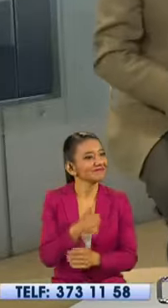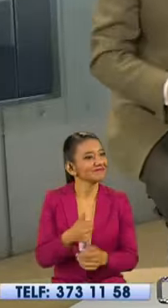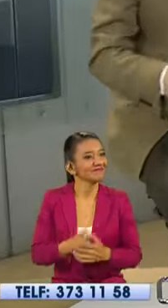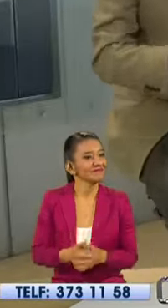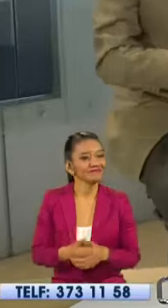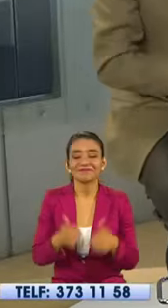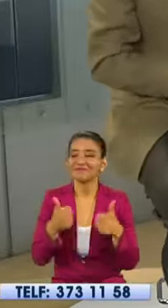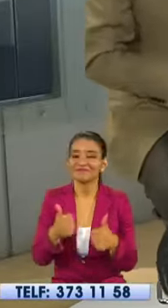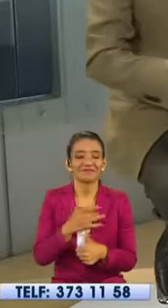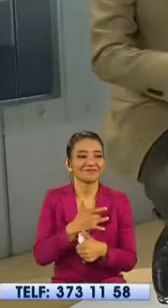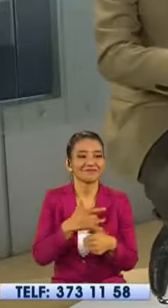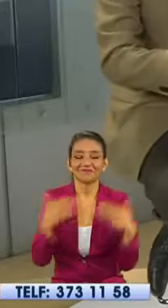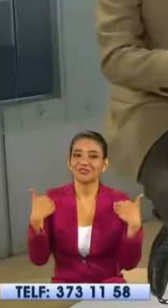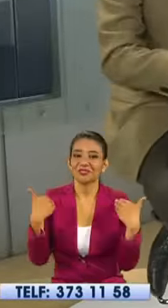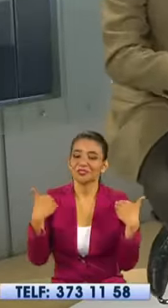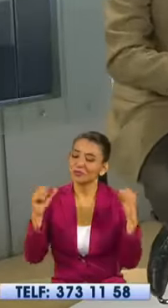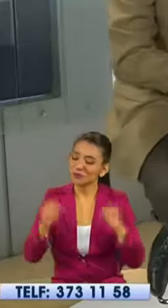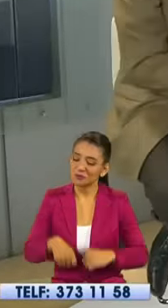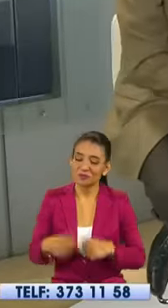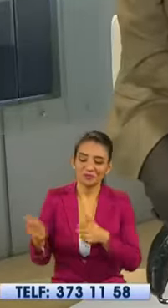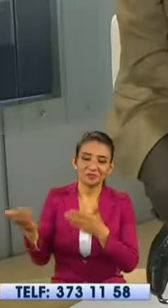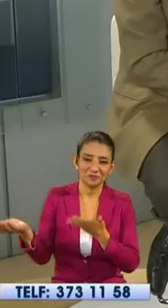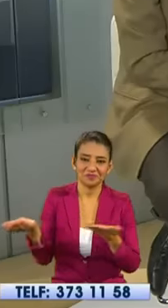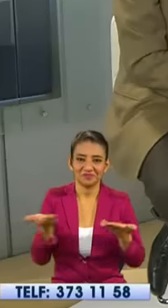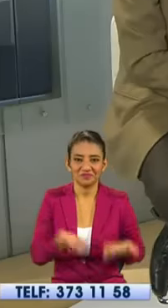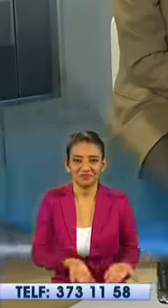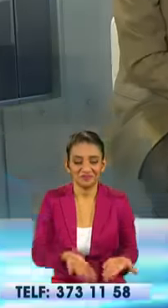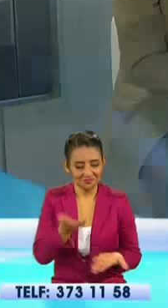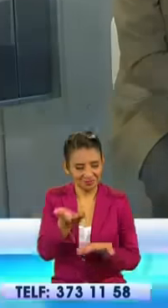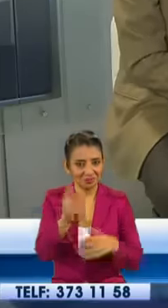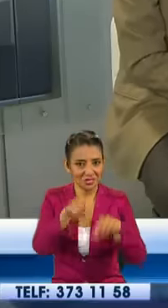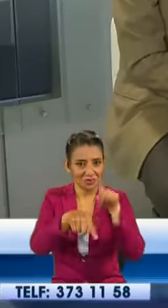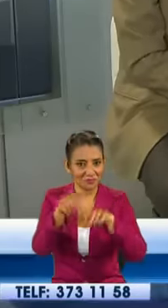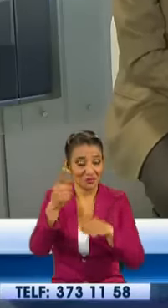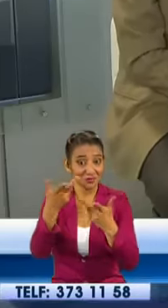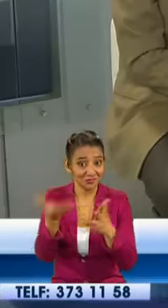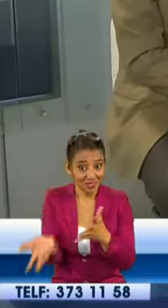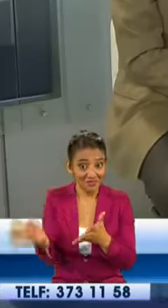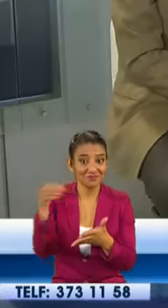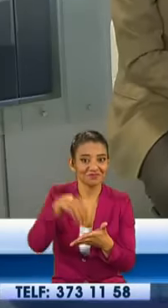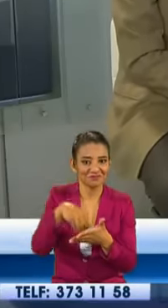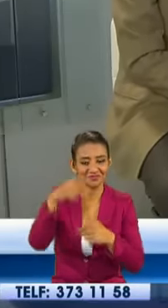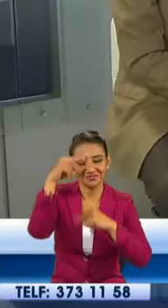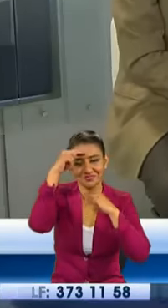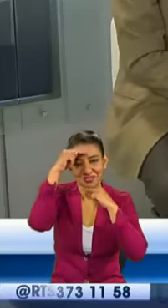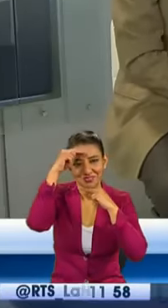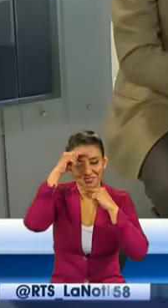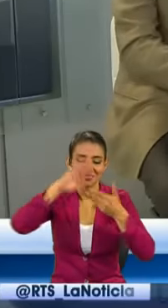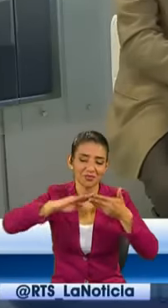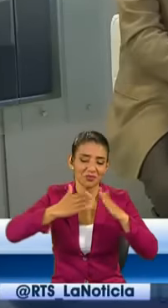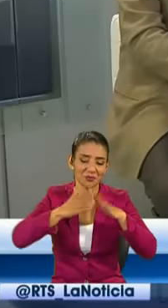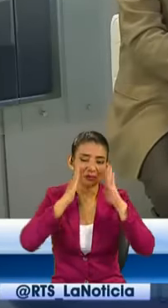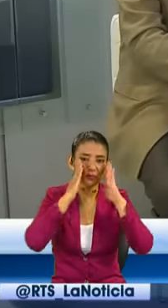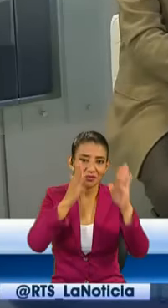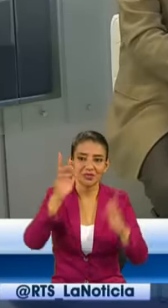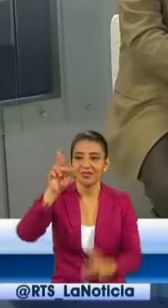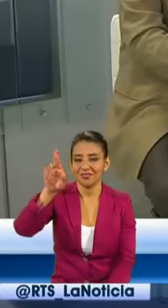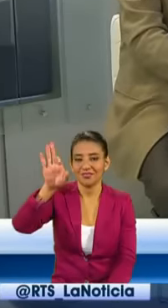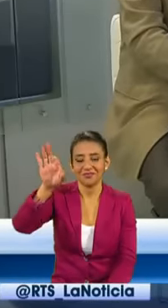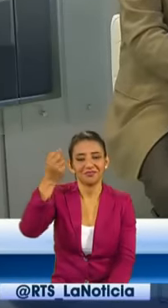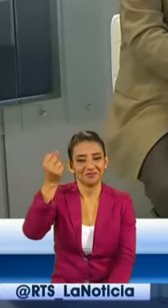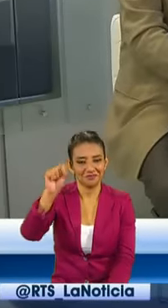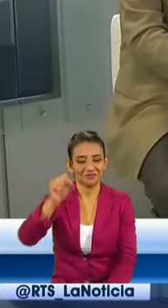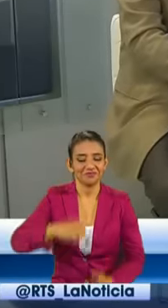Robert, muy contentos de poderles dar la más cordial de las bienvenidas a nuestros amigos que se suman a la señal de RTS aquí en su noticiero de